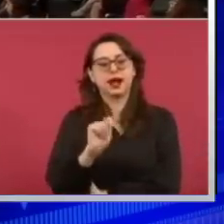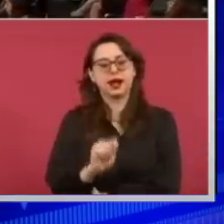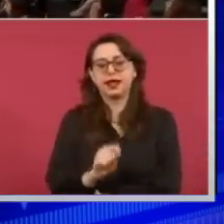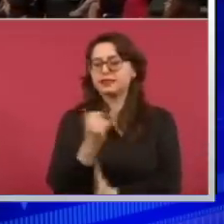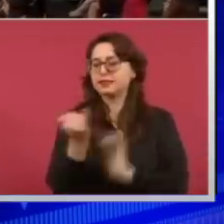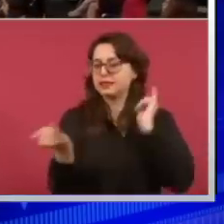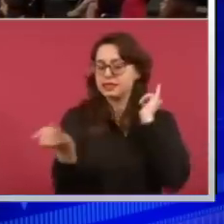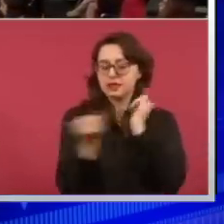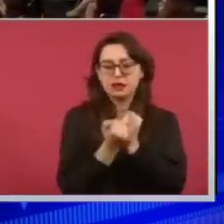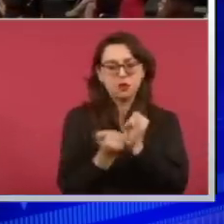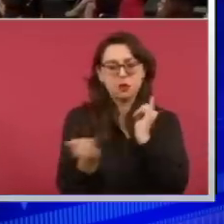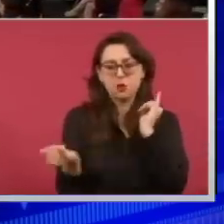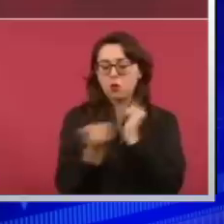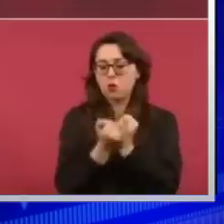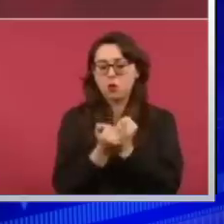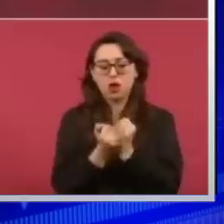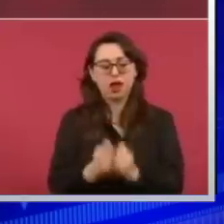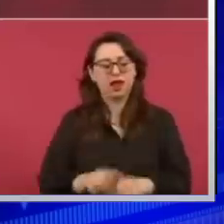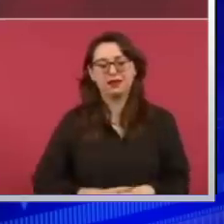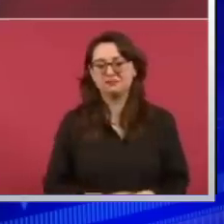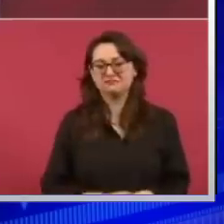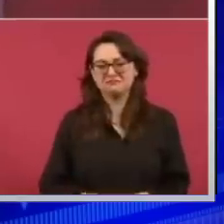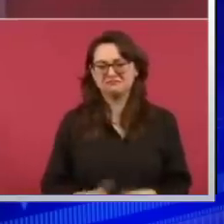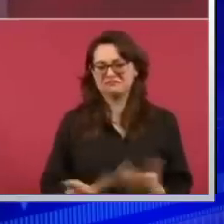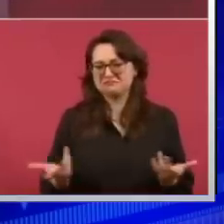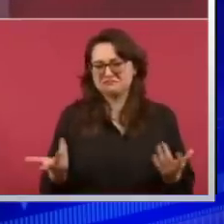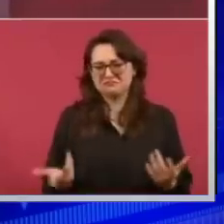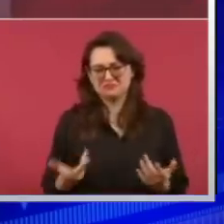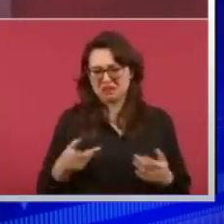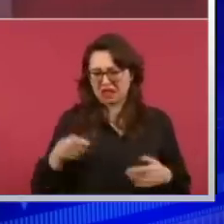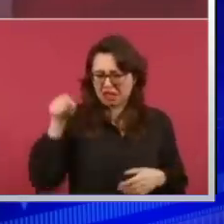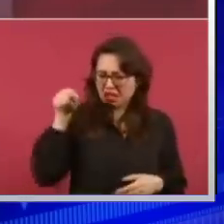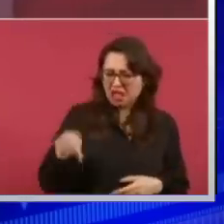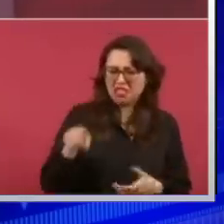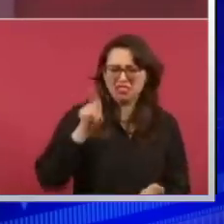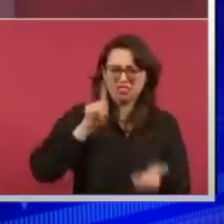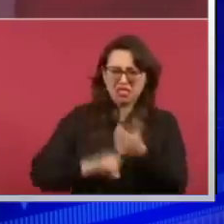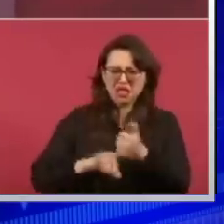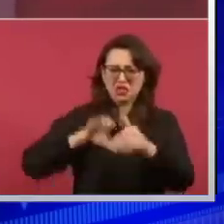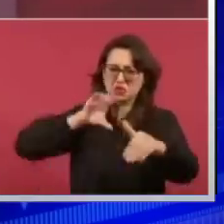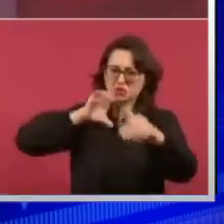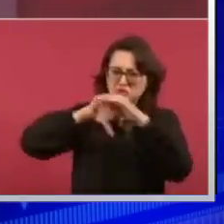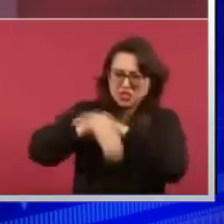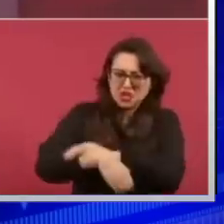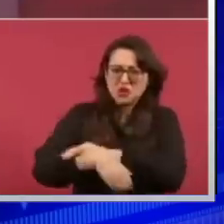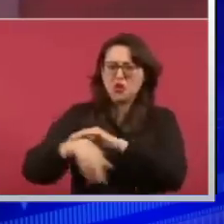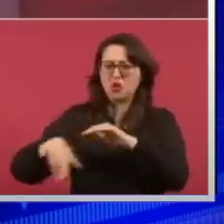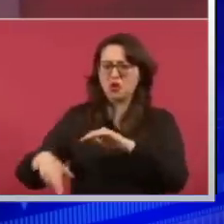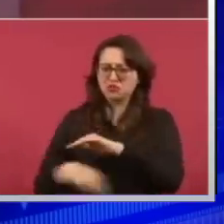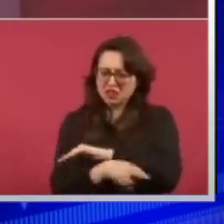hicieron lo que quisieron con los mantos acuíferos, con los ríos